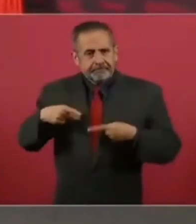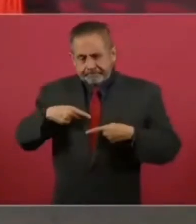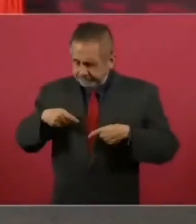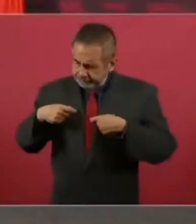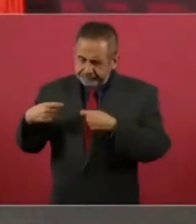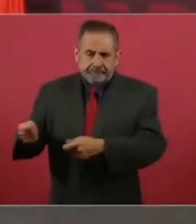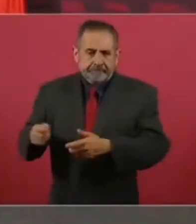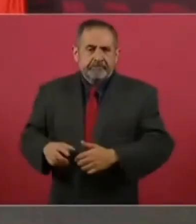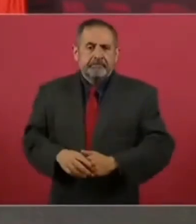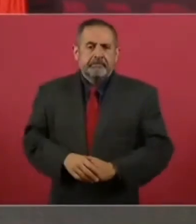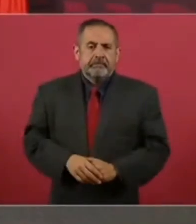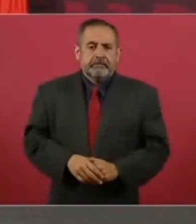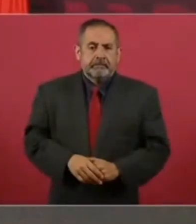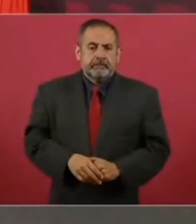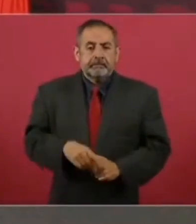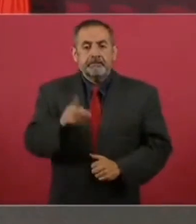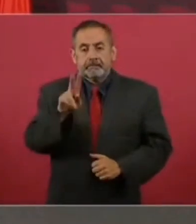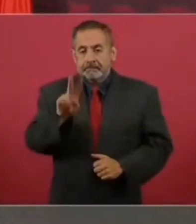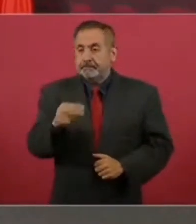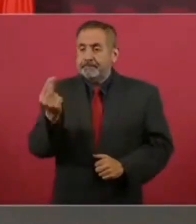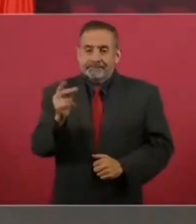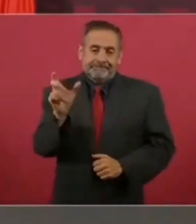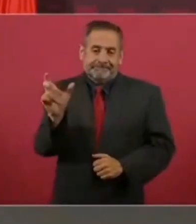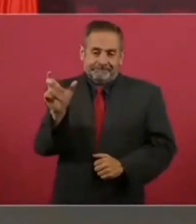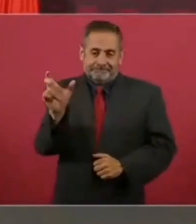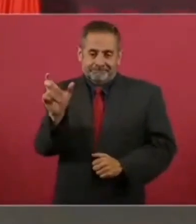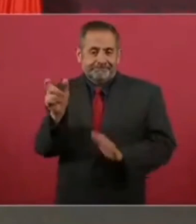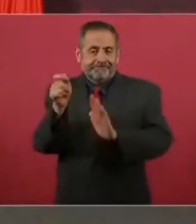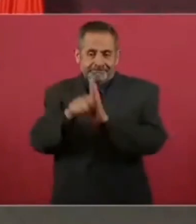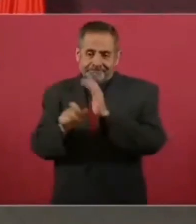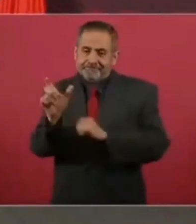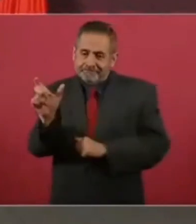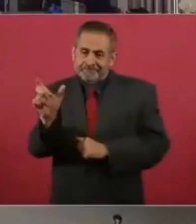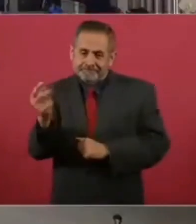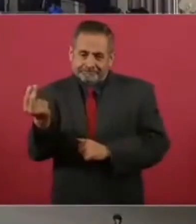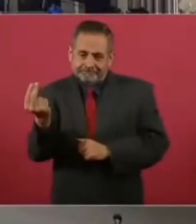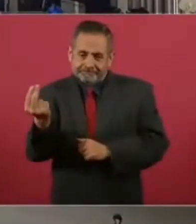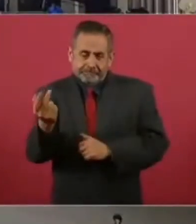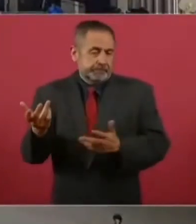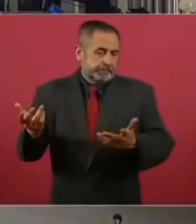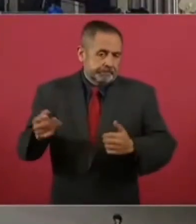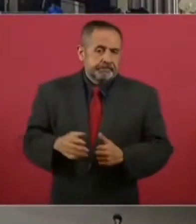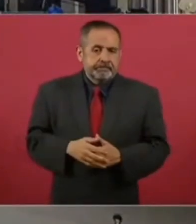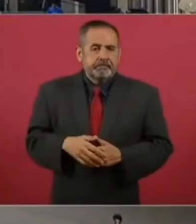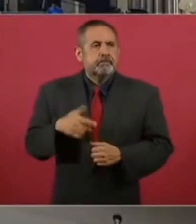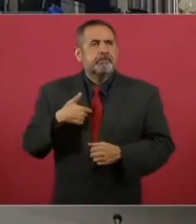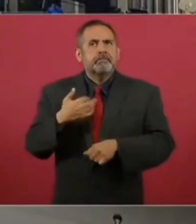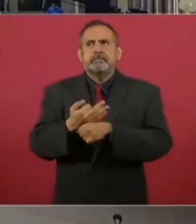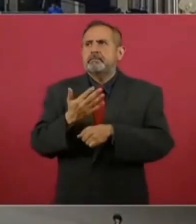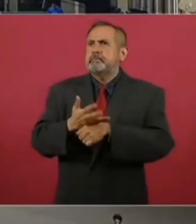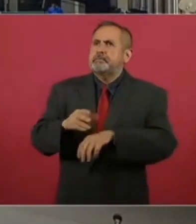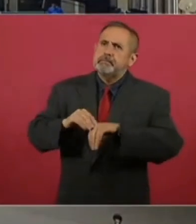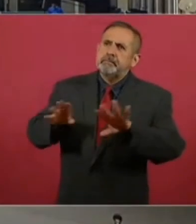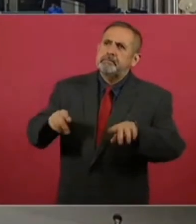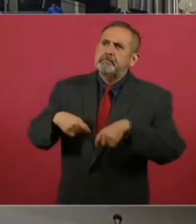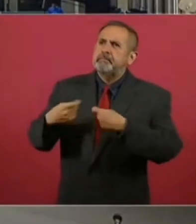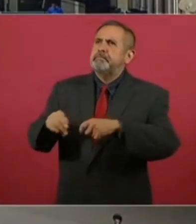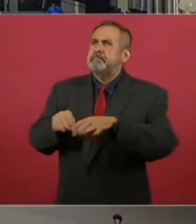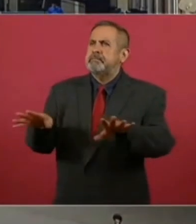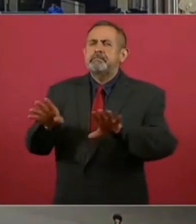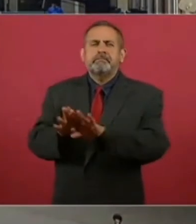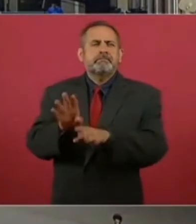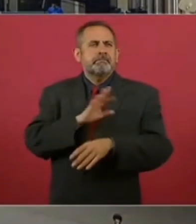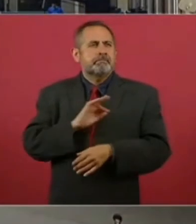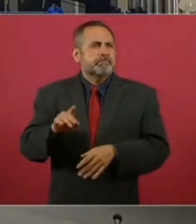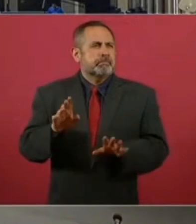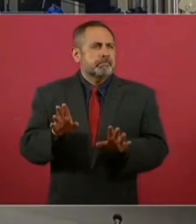gente. Pero se necesita la tarjeta. Entonces hemos dispersado